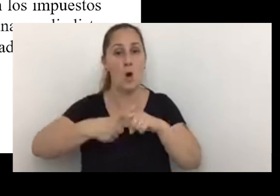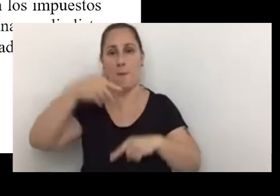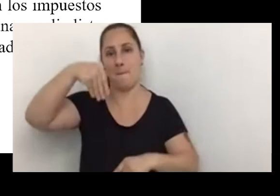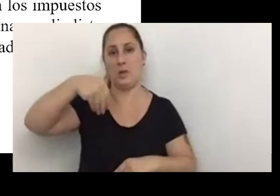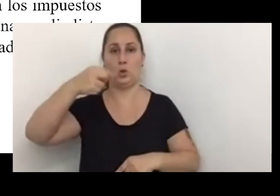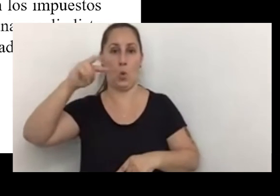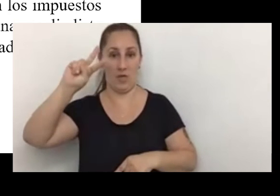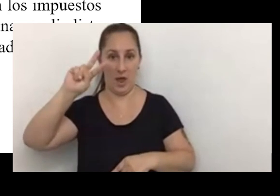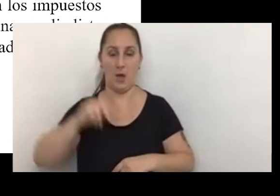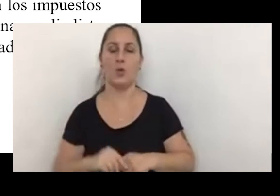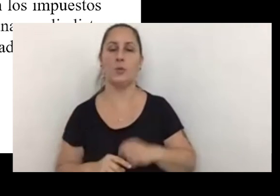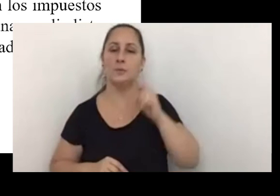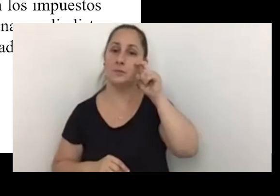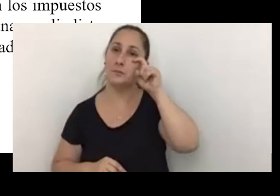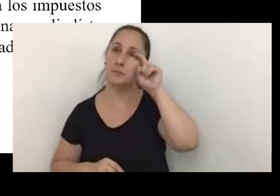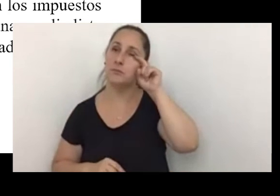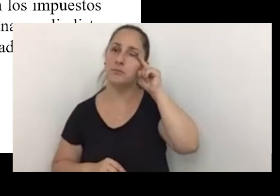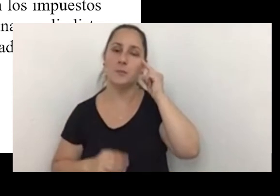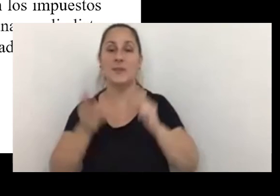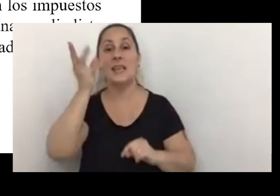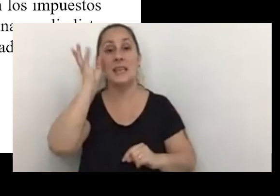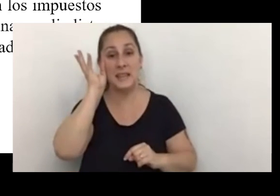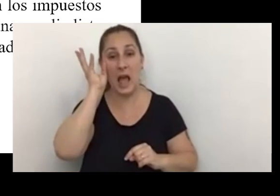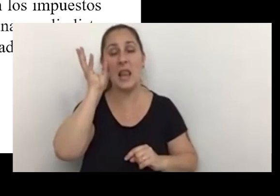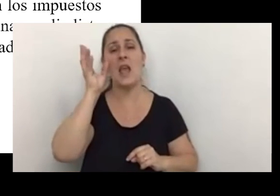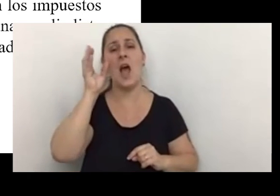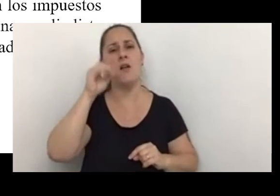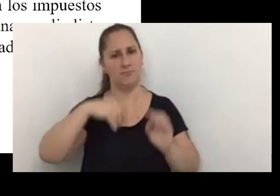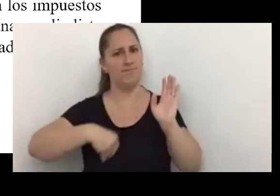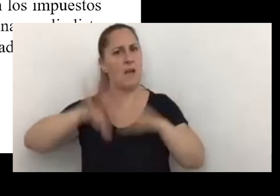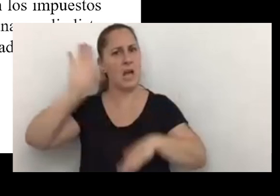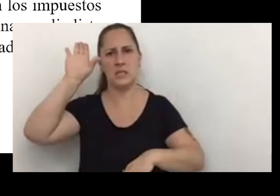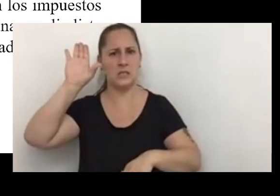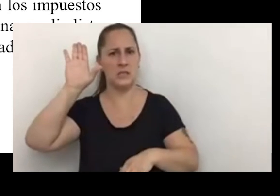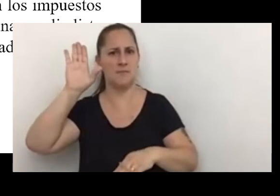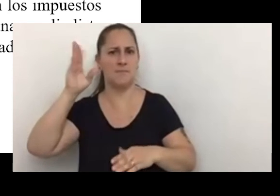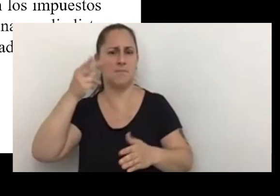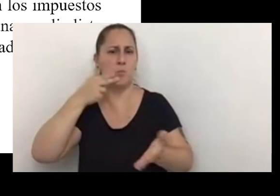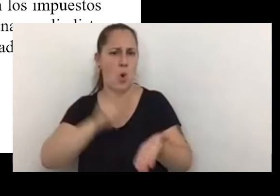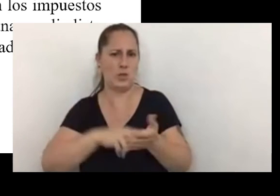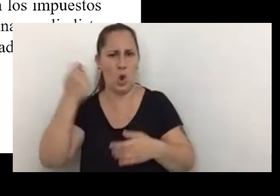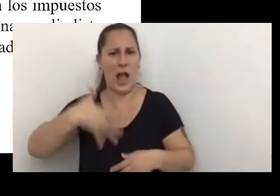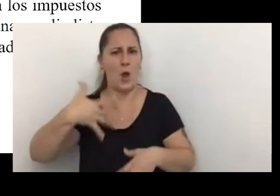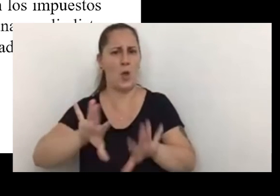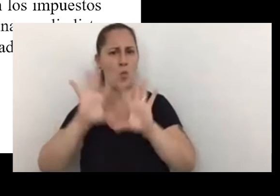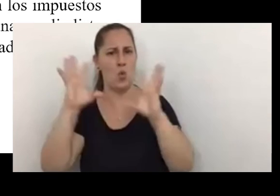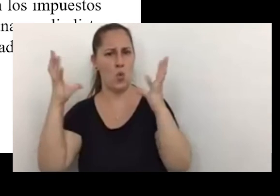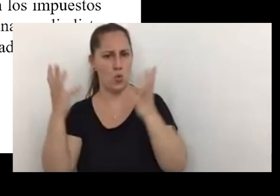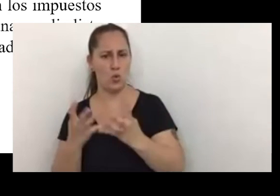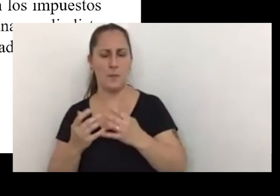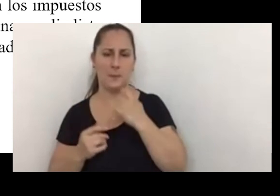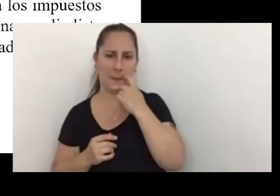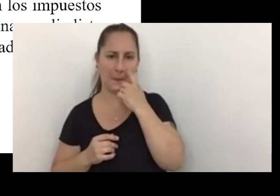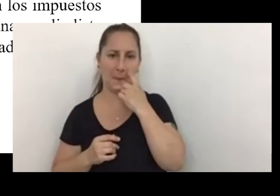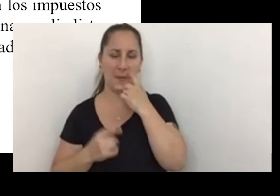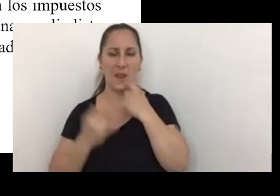Italia forma parte de los países con impuestos más altos del mundo. Dispone así de una amplia